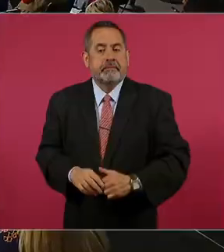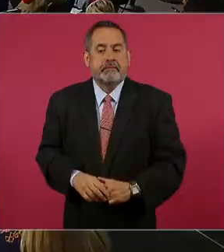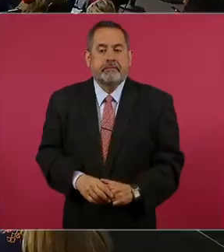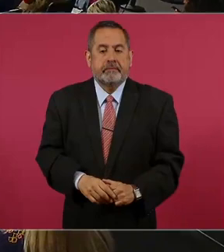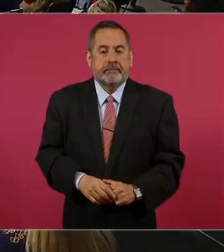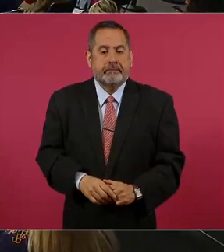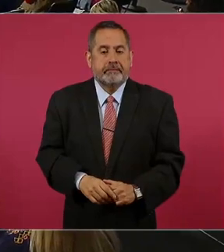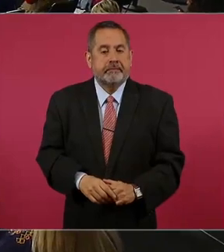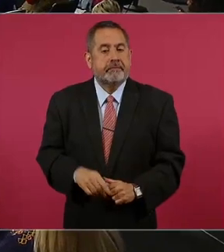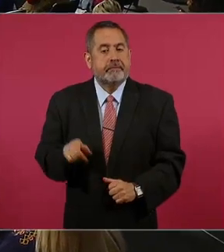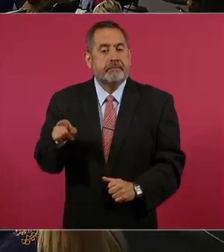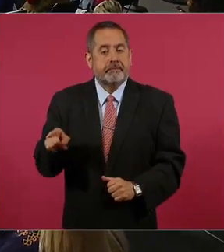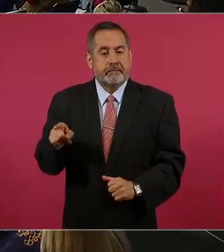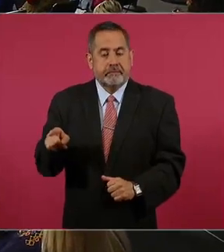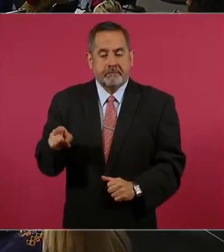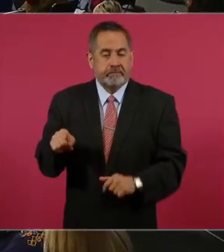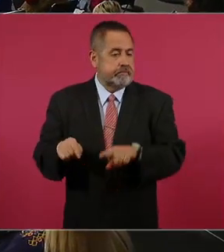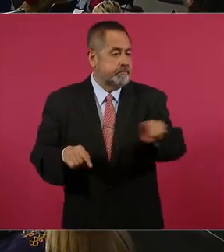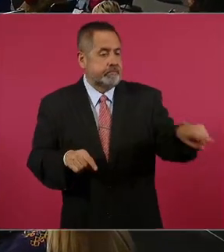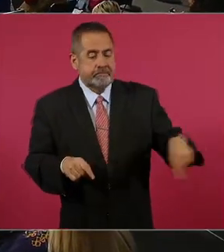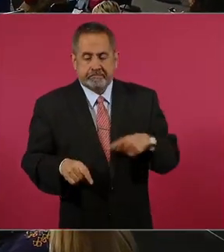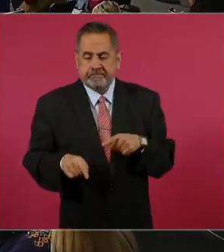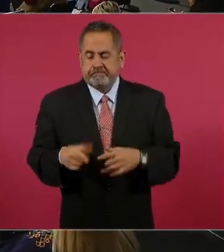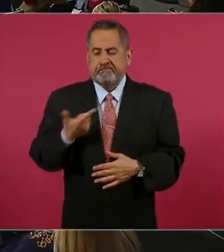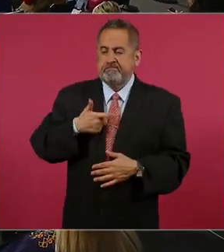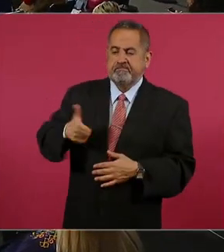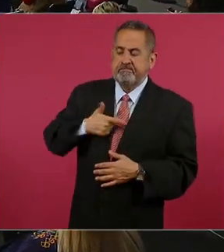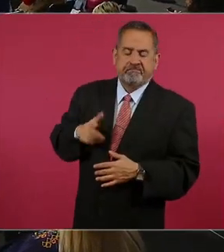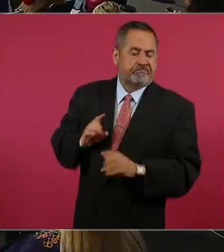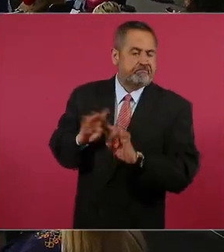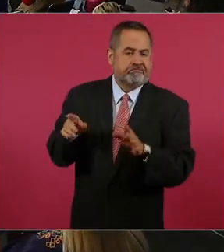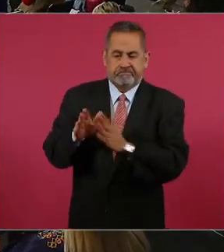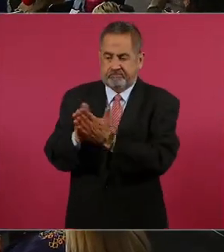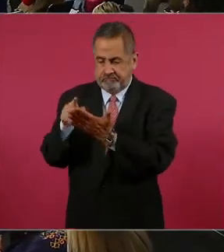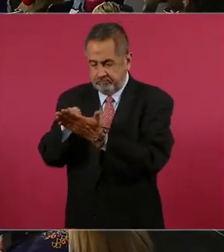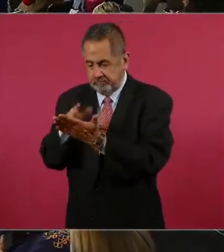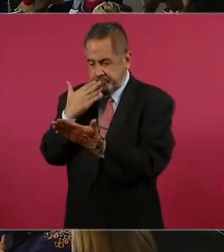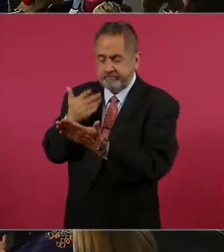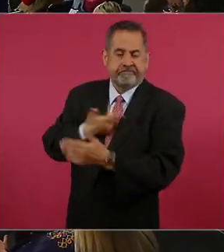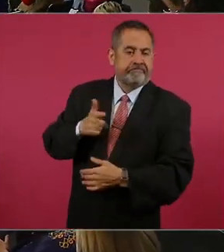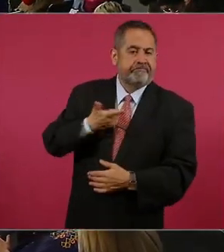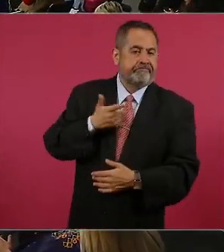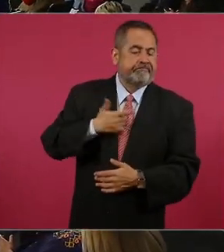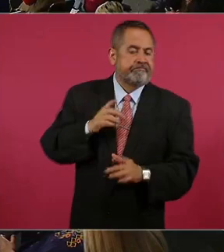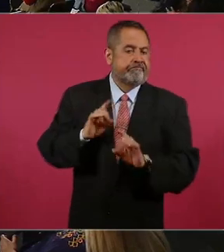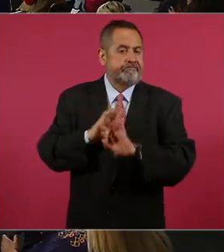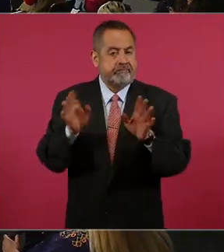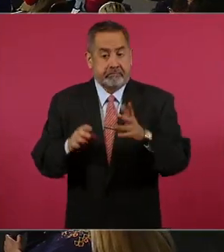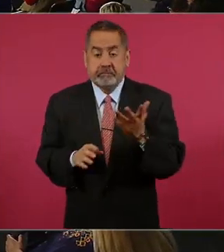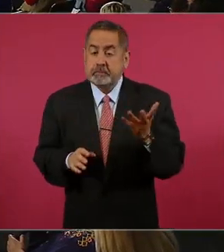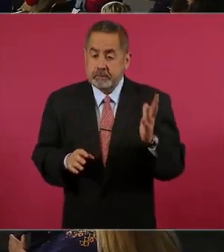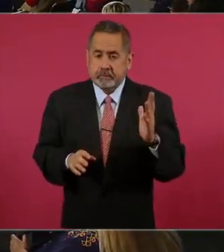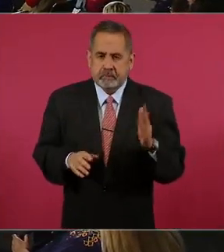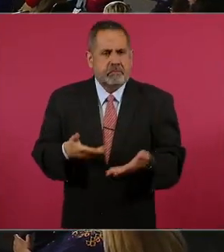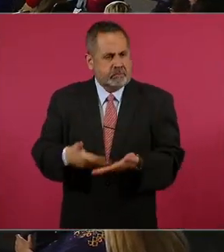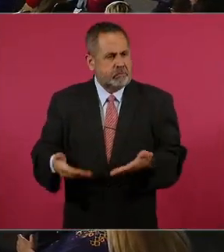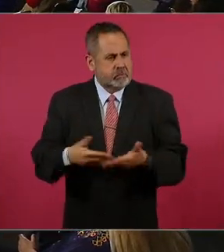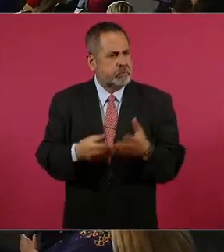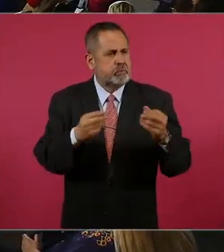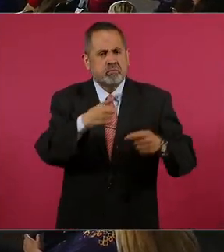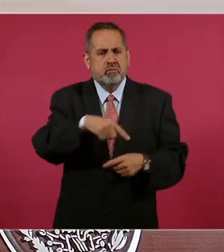no la compartieron los intelectuales de su época y muchos en la actualidad